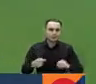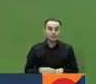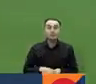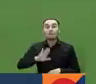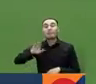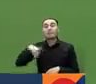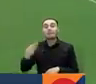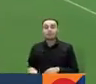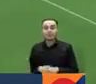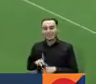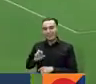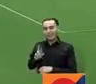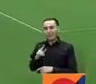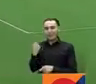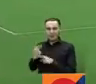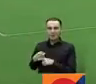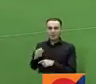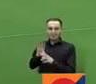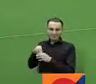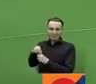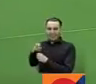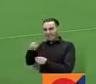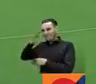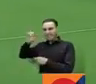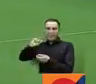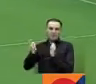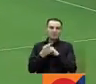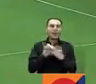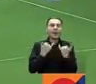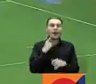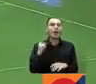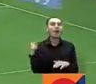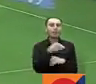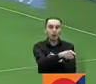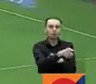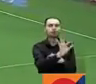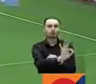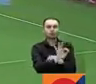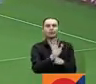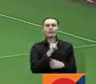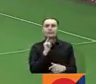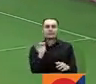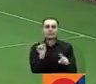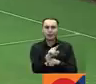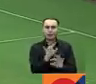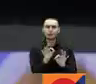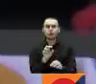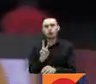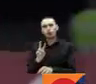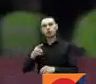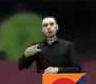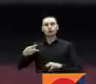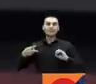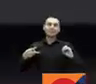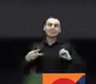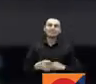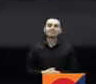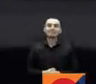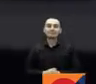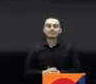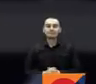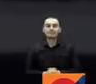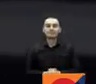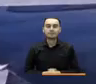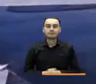Leonardo Castro, el ex Deportivo Independiente de Medellín, 29 años de edad para él, con esta buena definición para el 2-0, victoria del equipo matecaña frente al